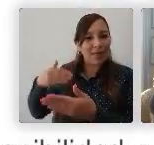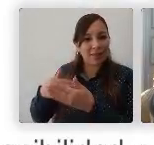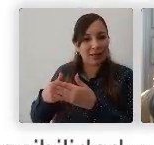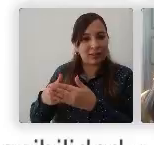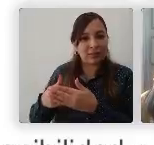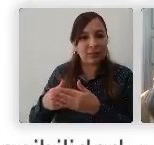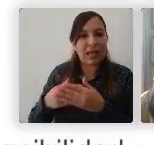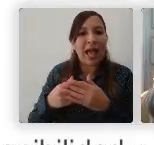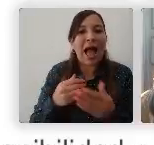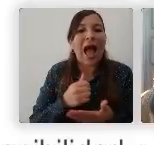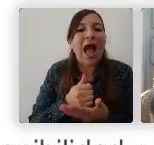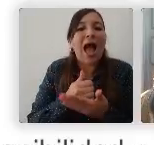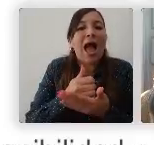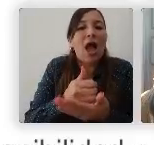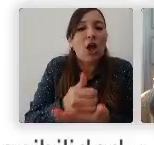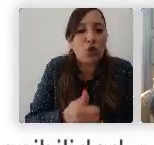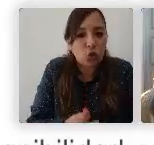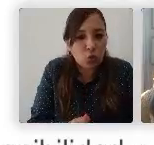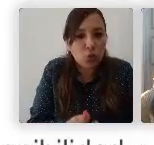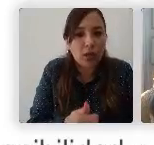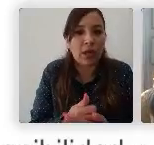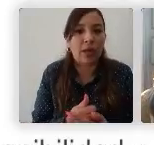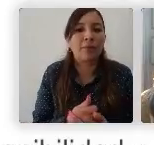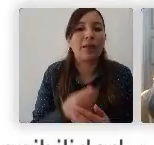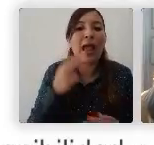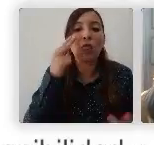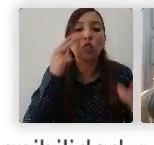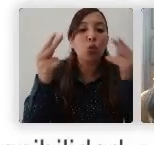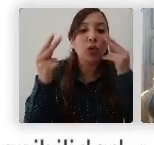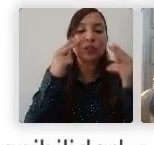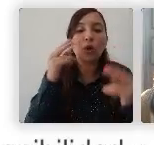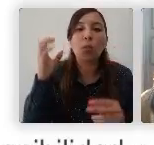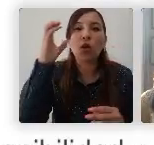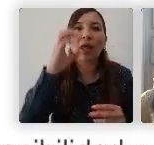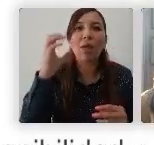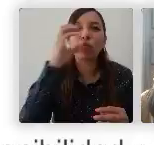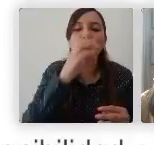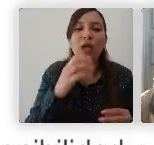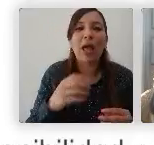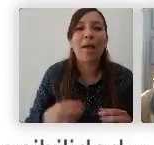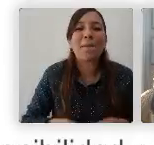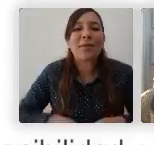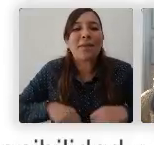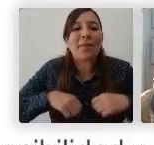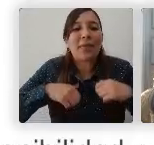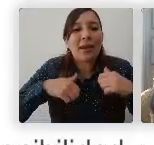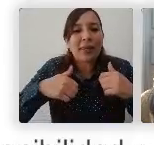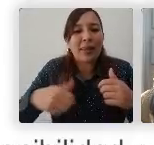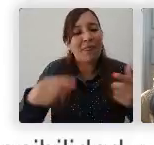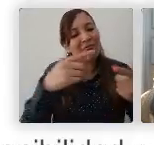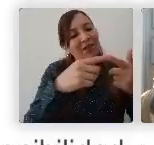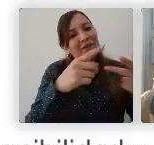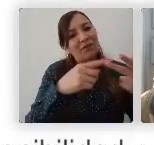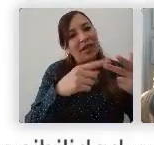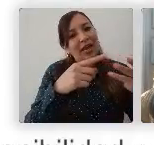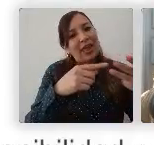así como las actitudes de los turistas son factores que van a ayudar al éxito de las empresas de hecho